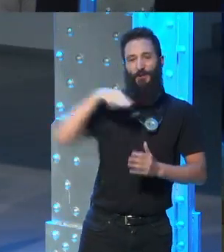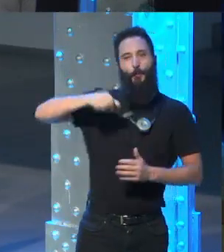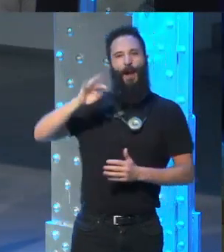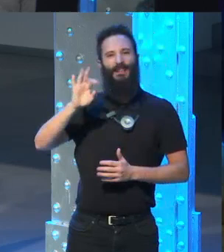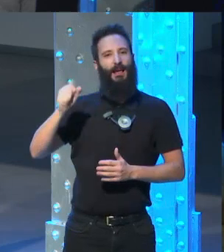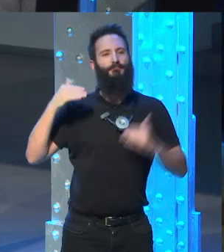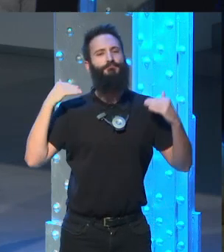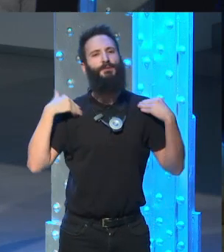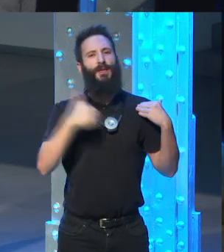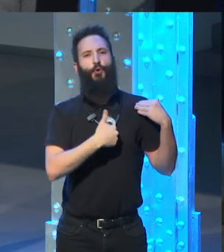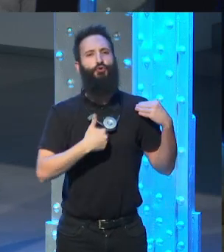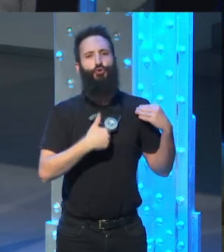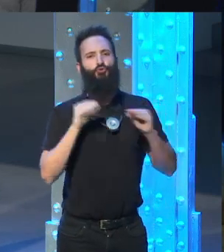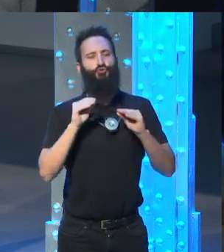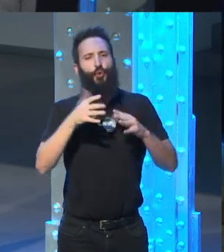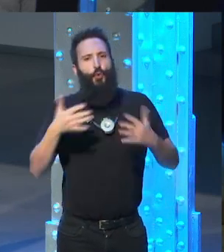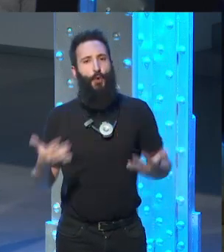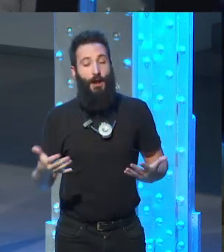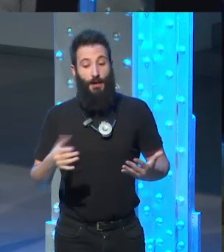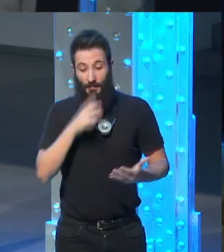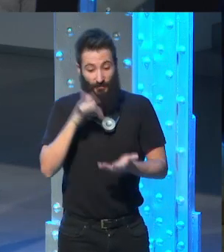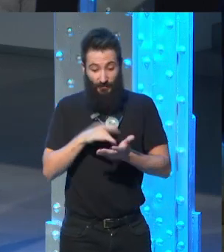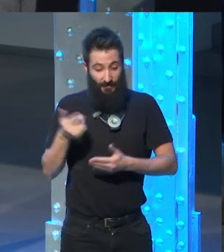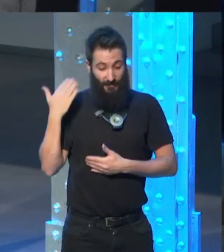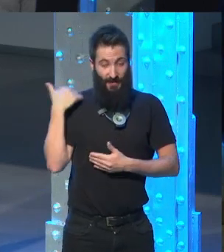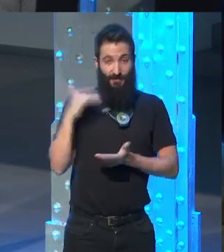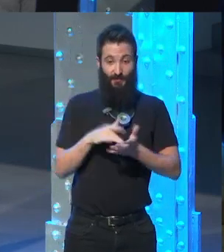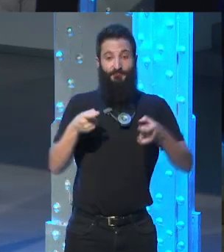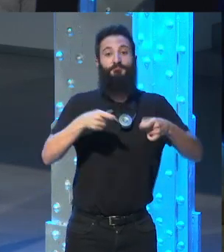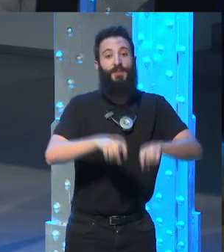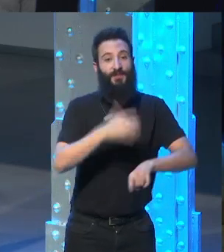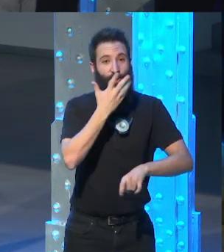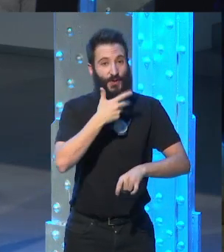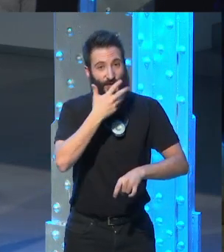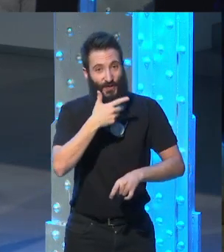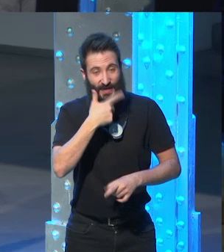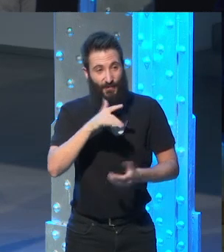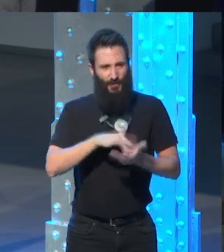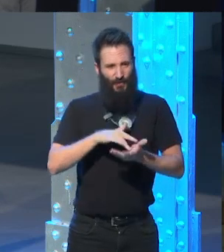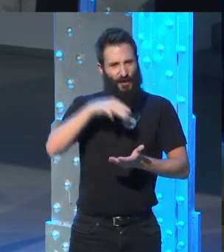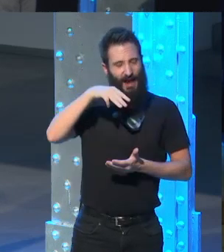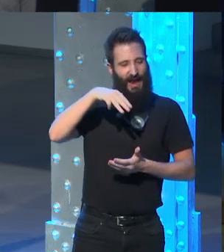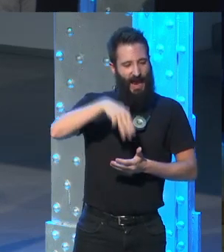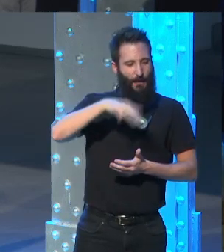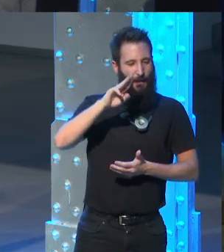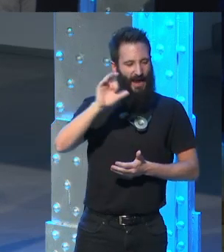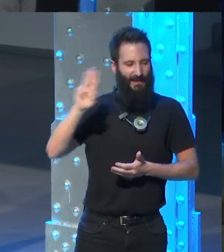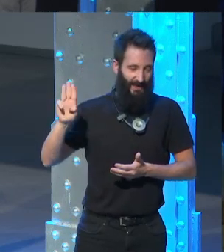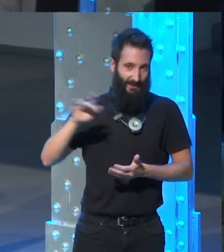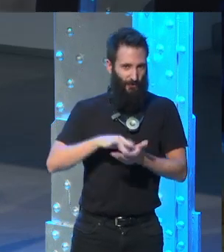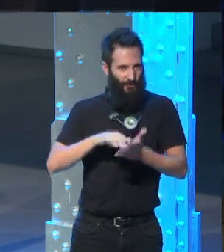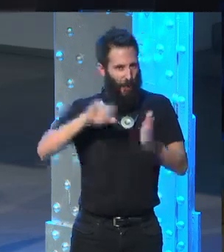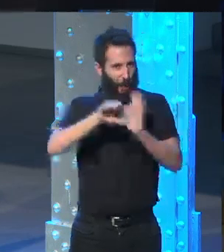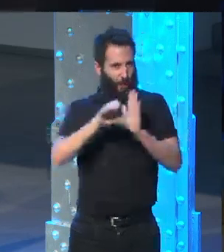obra? Bueno, como dijo, cuando nos conocimos me enseñaste un MP3, ¿no? Del código que había escrito